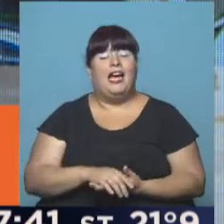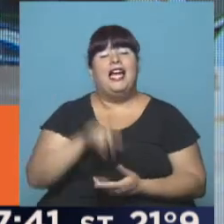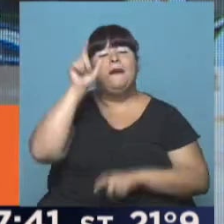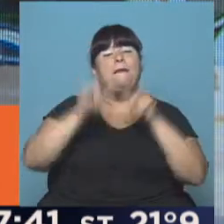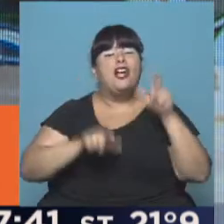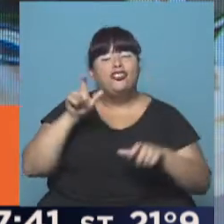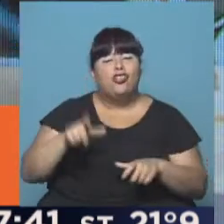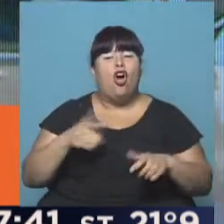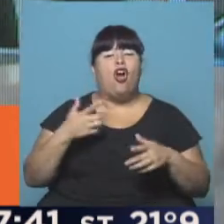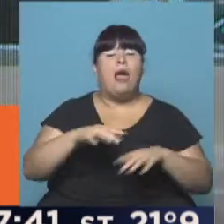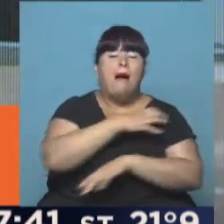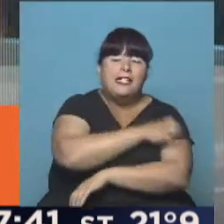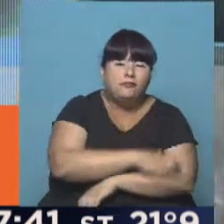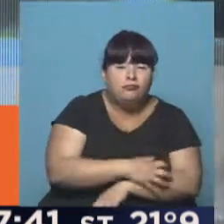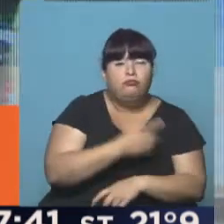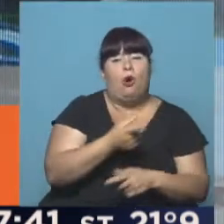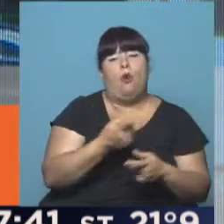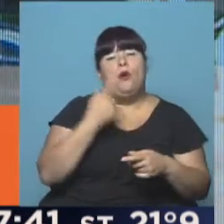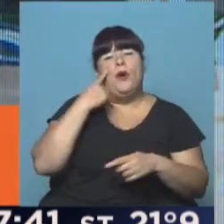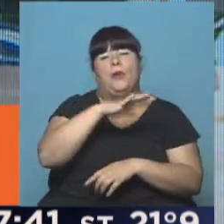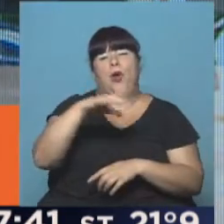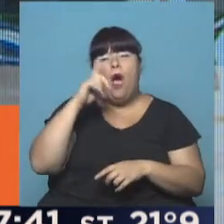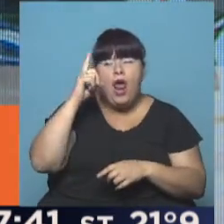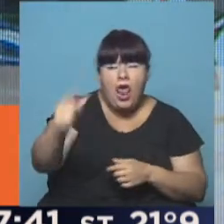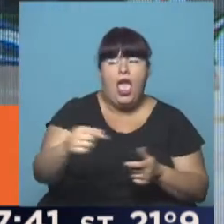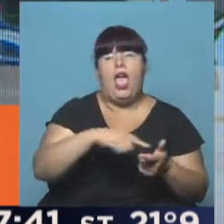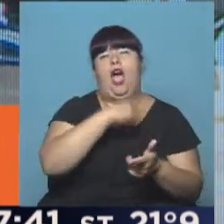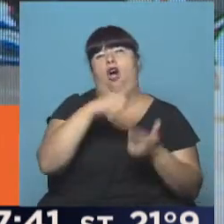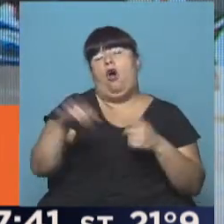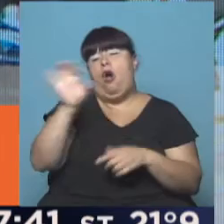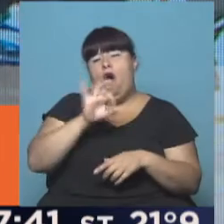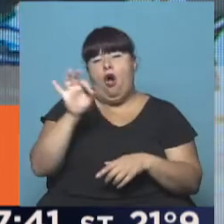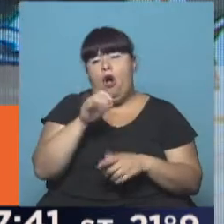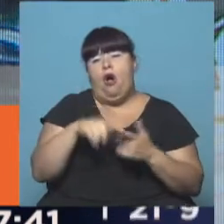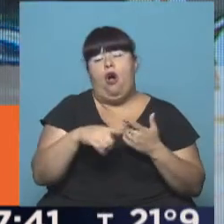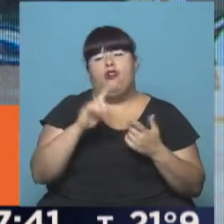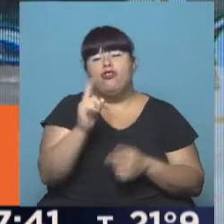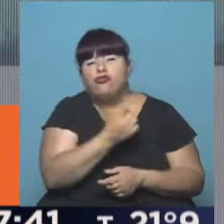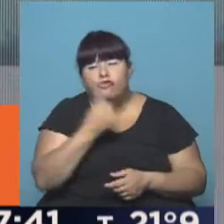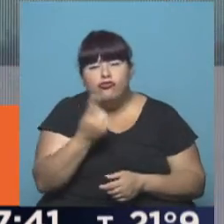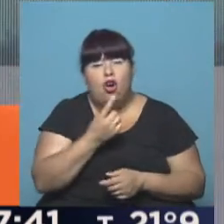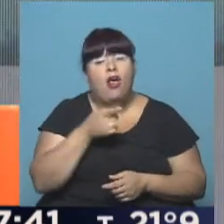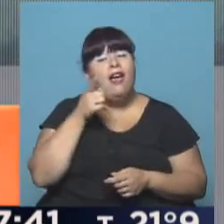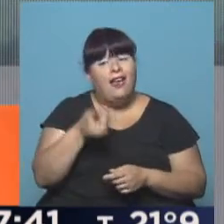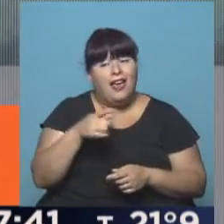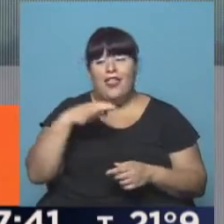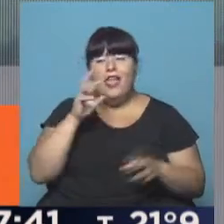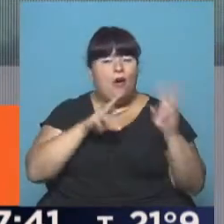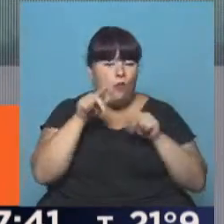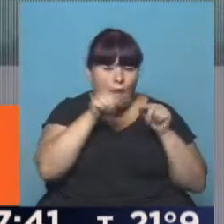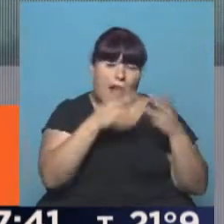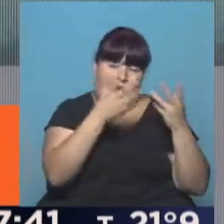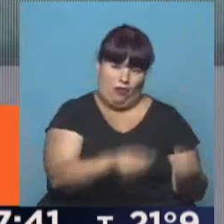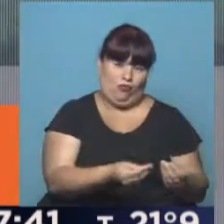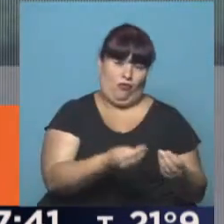aquellas personas que están en situación más vulnerable porque viven en lugares alejados o porque están solas, ellos es a los que hay que ir a buscar realmente